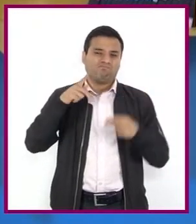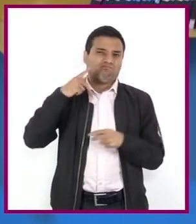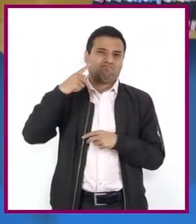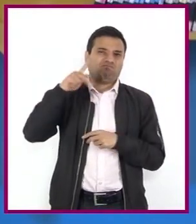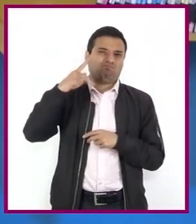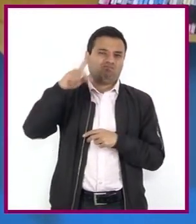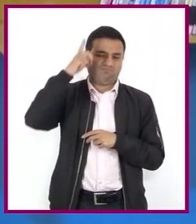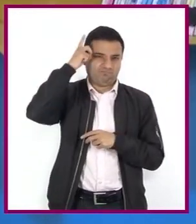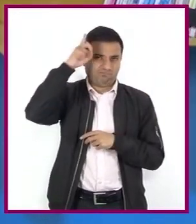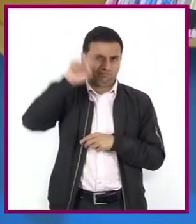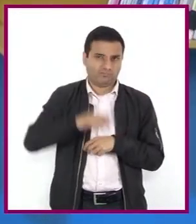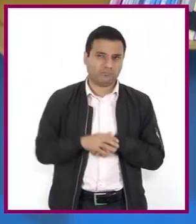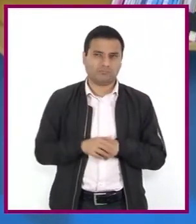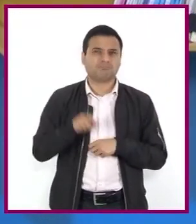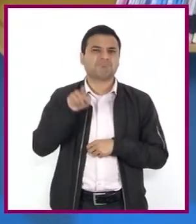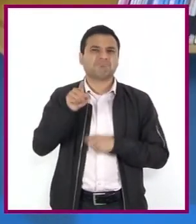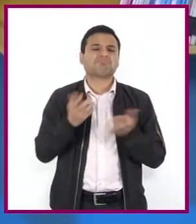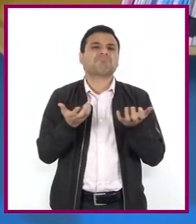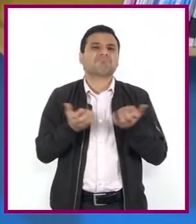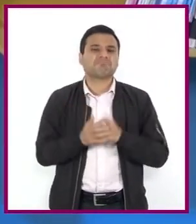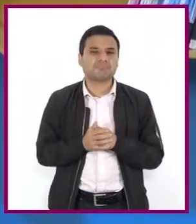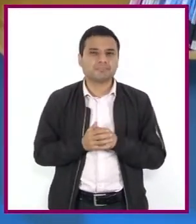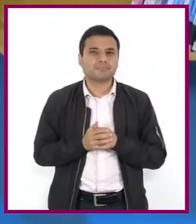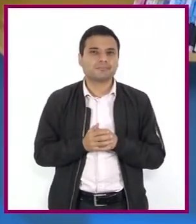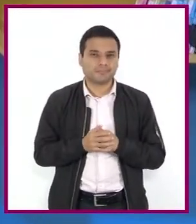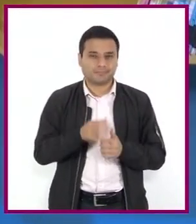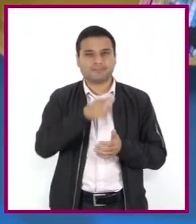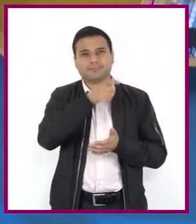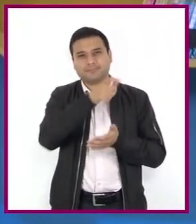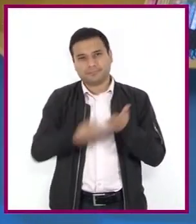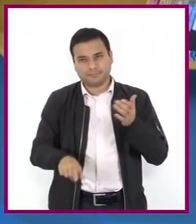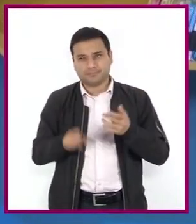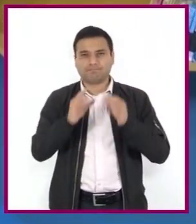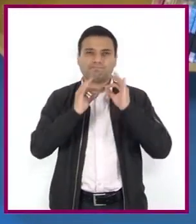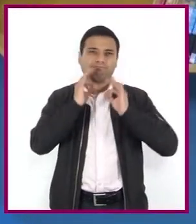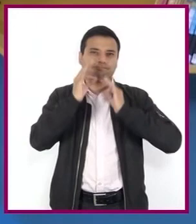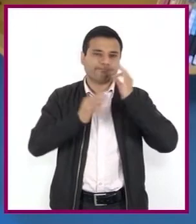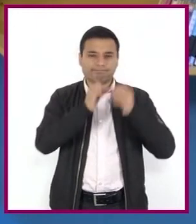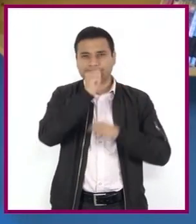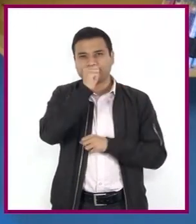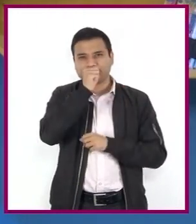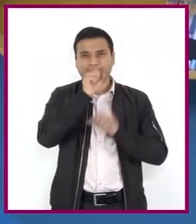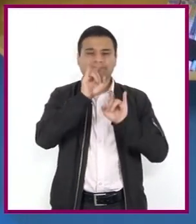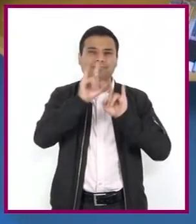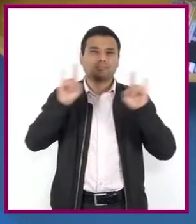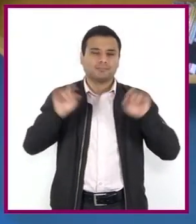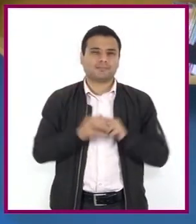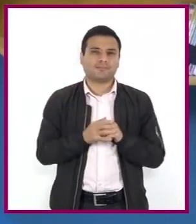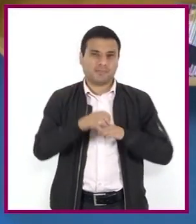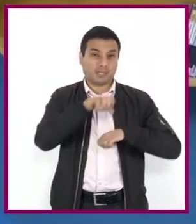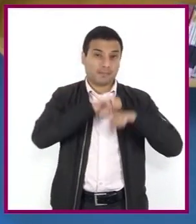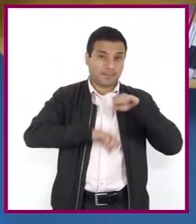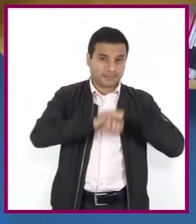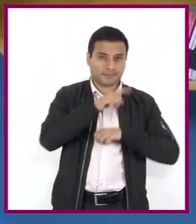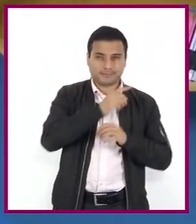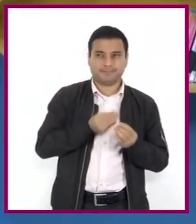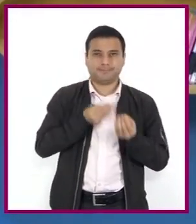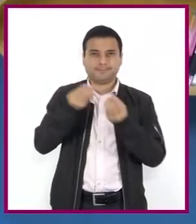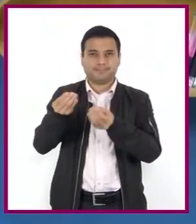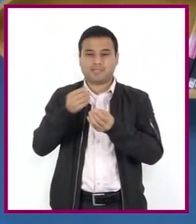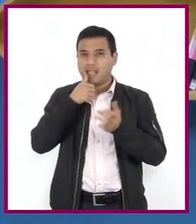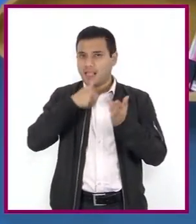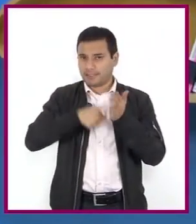Entre todo lo que tuvo que hacer, contrató un estudio de publicidad. La empresa de publicidad le envió la siguiente